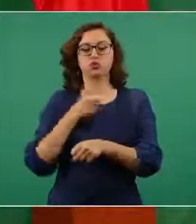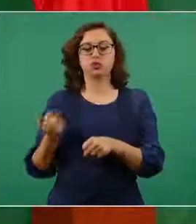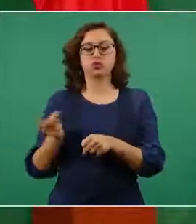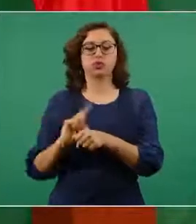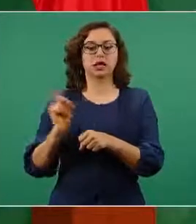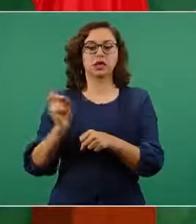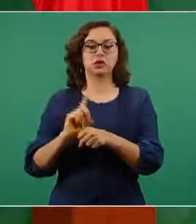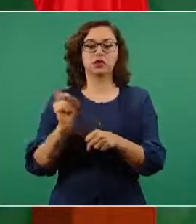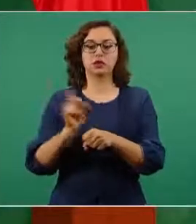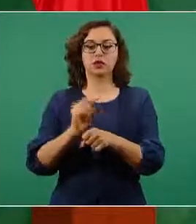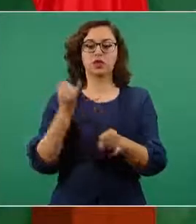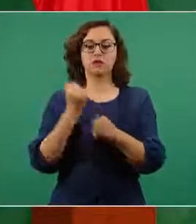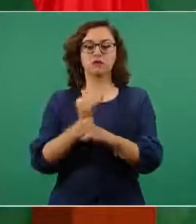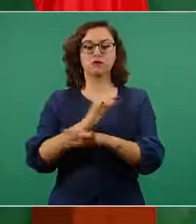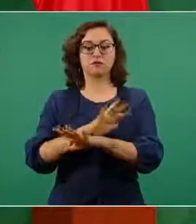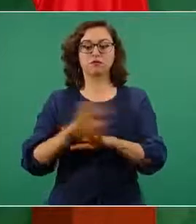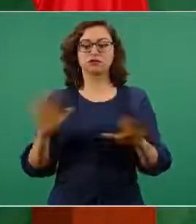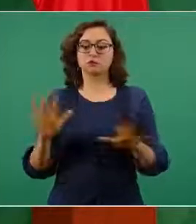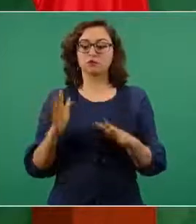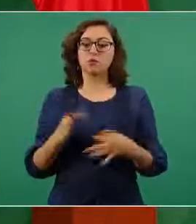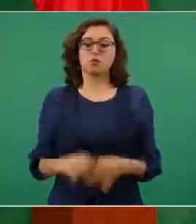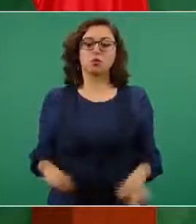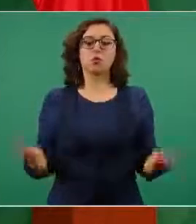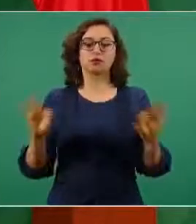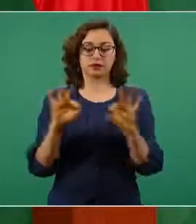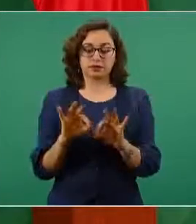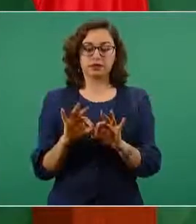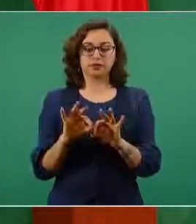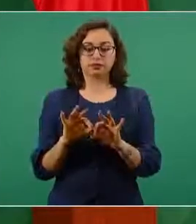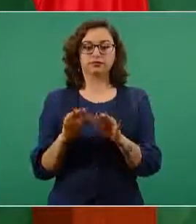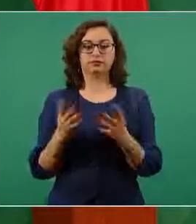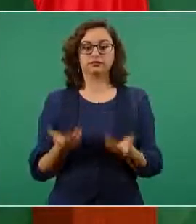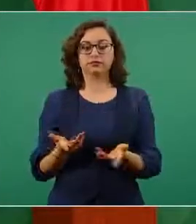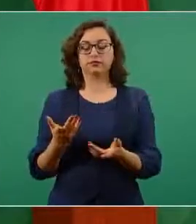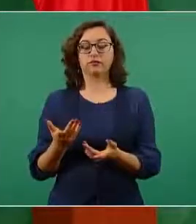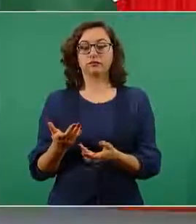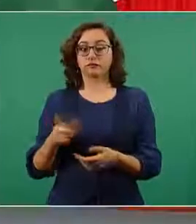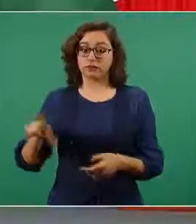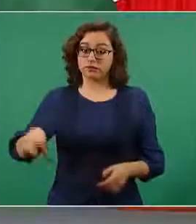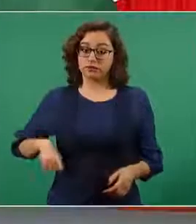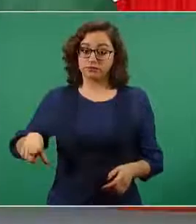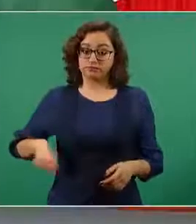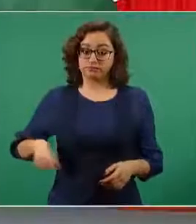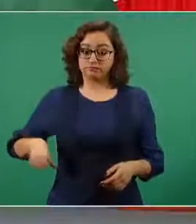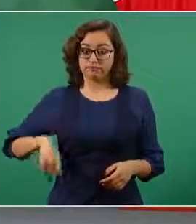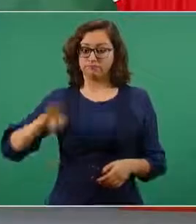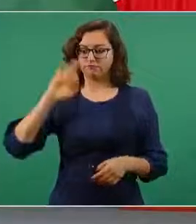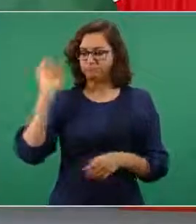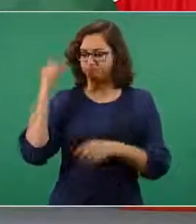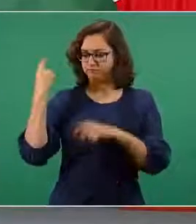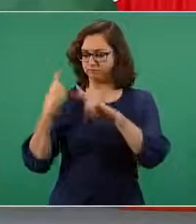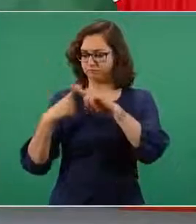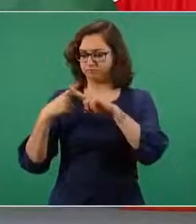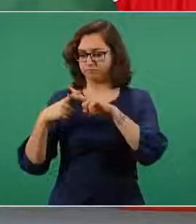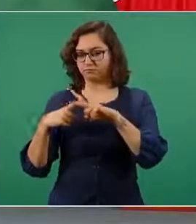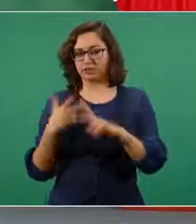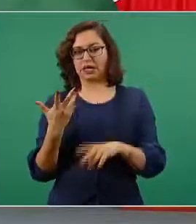es una información que nos importa mucho. Nuestra proyección es que vamos a estar